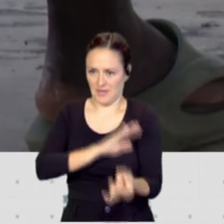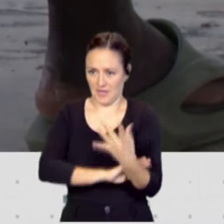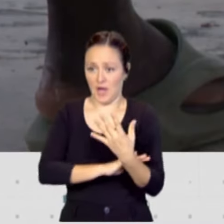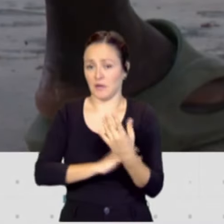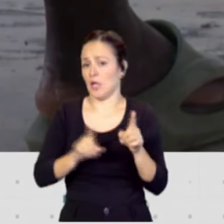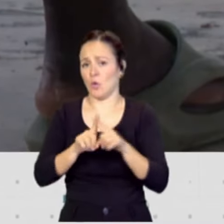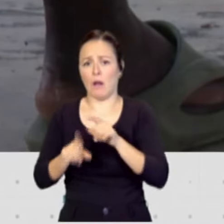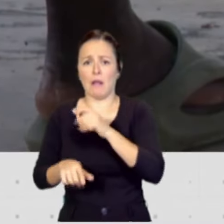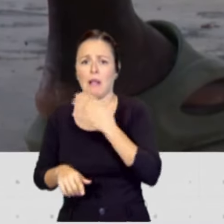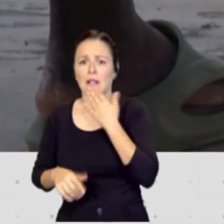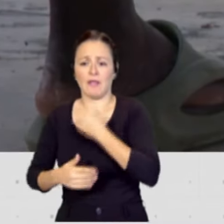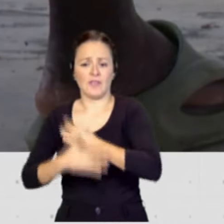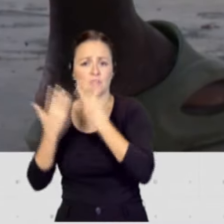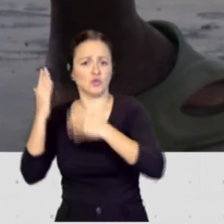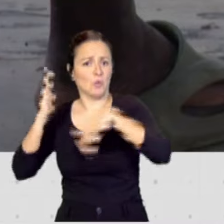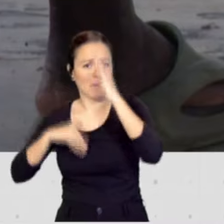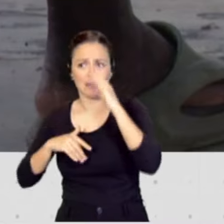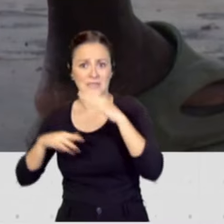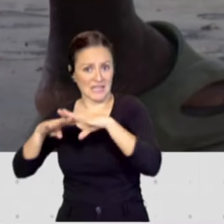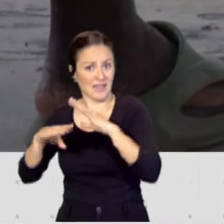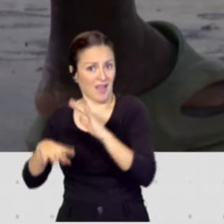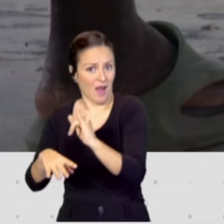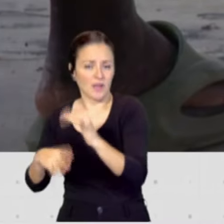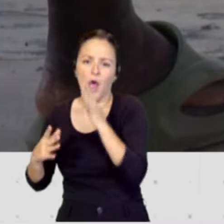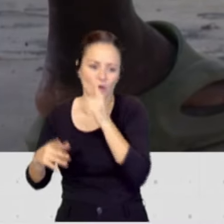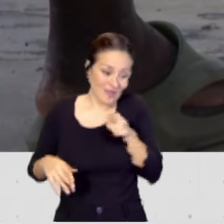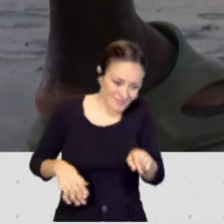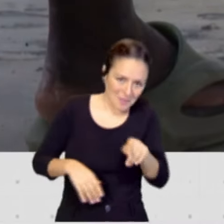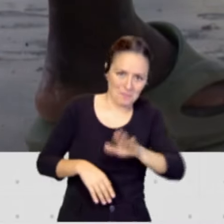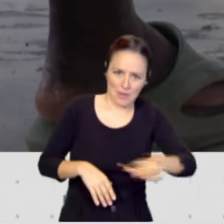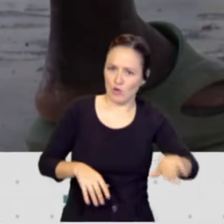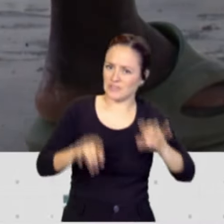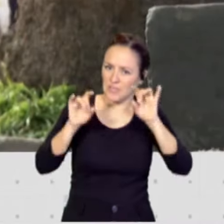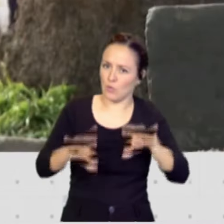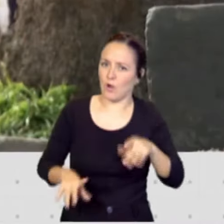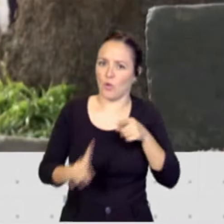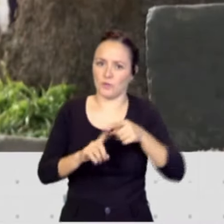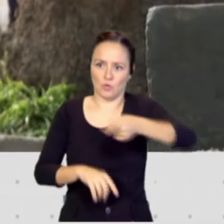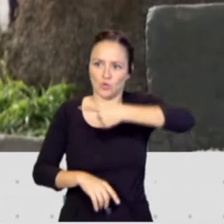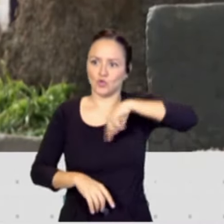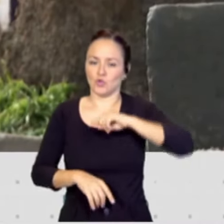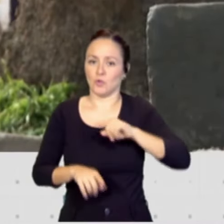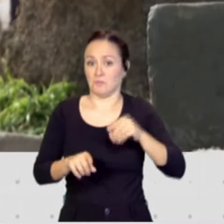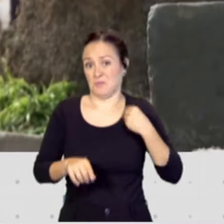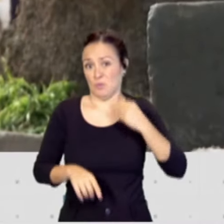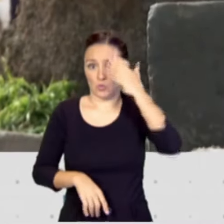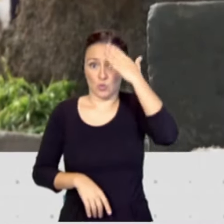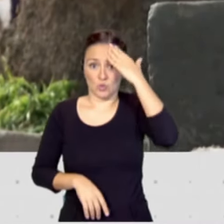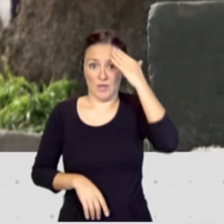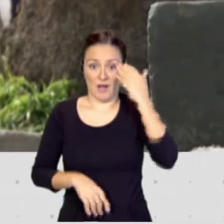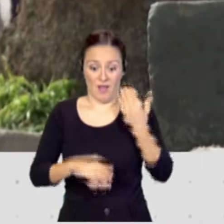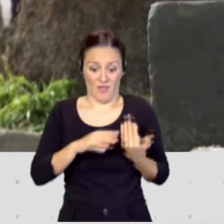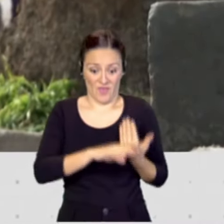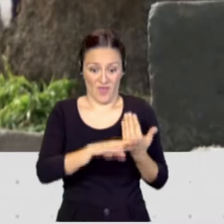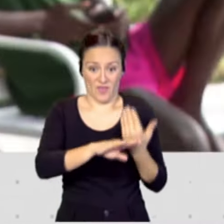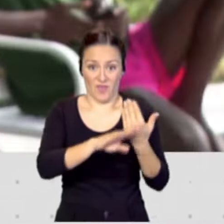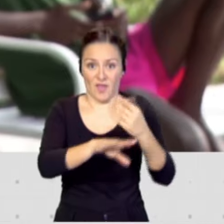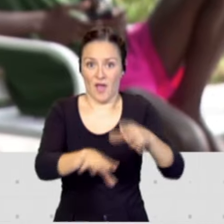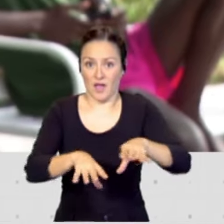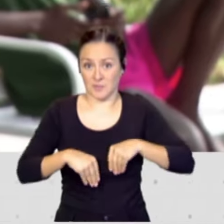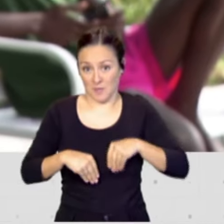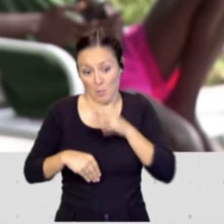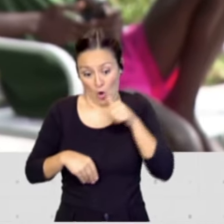mayores de edad eh Para Pues nosotros poder asumir eh Esa digamos esa tutela durante esos días que van a estar